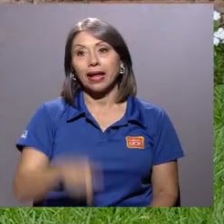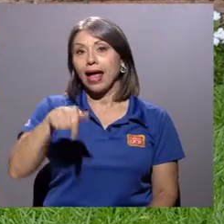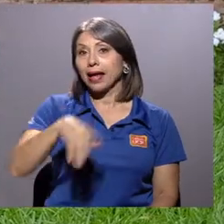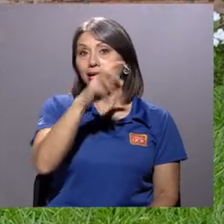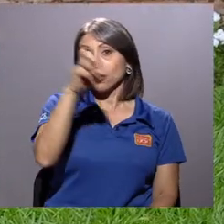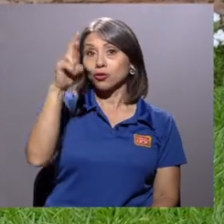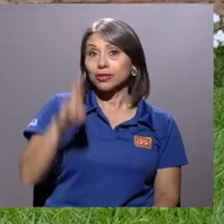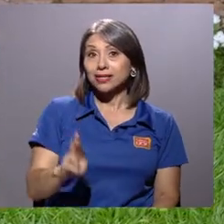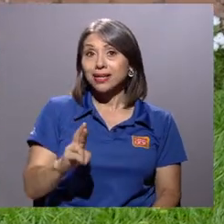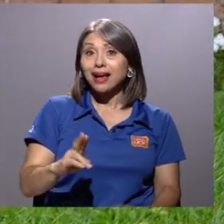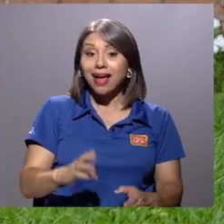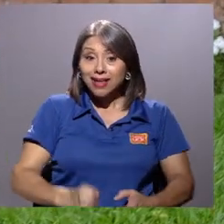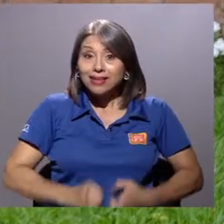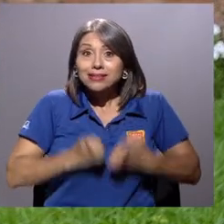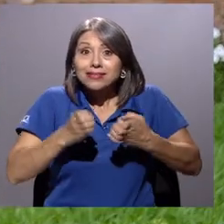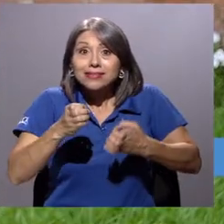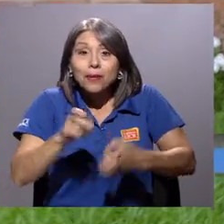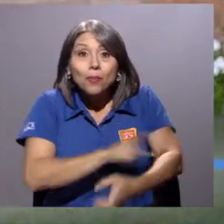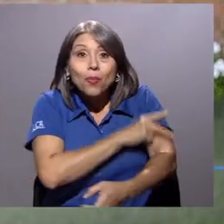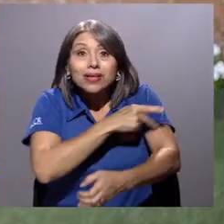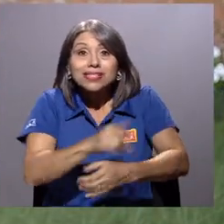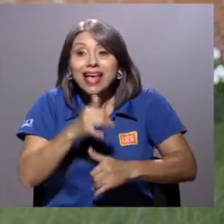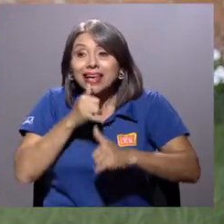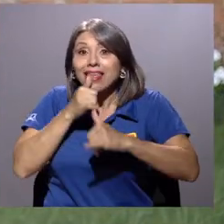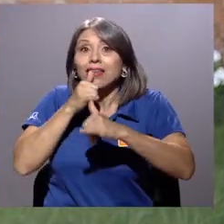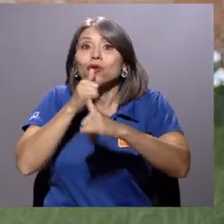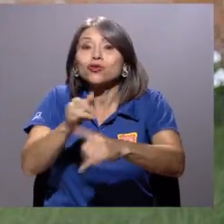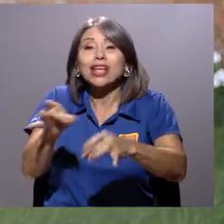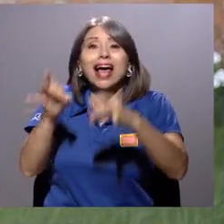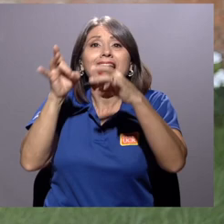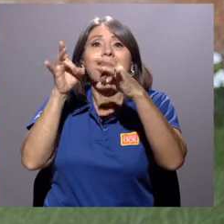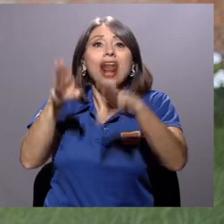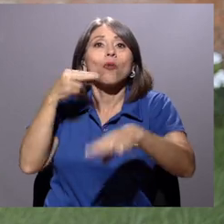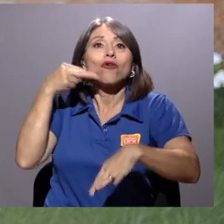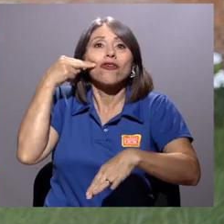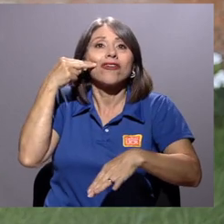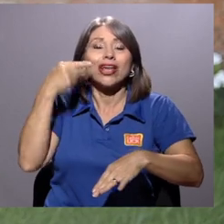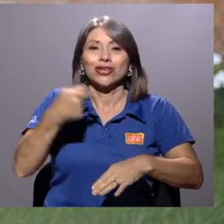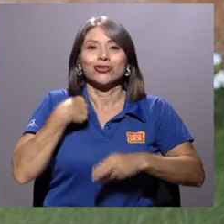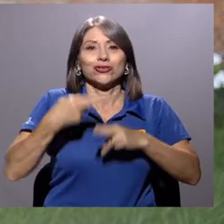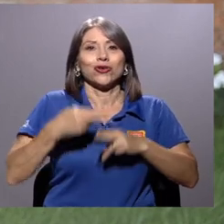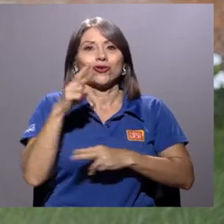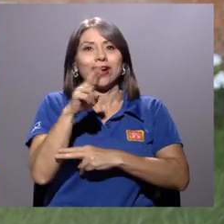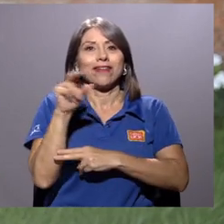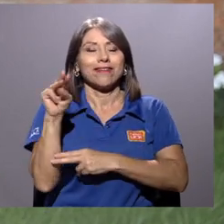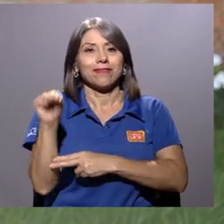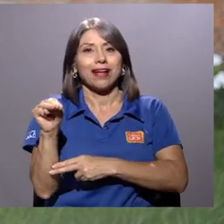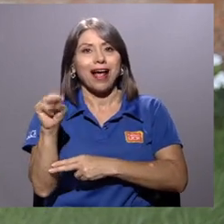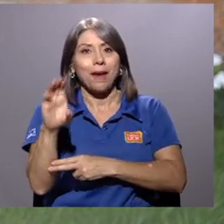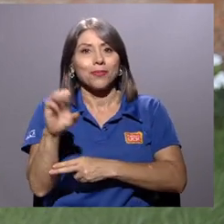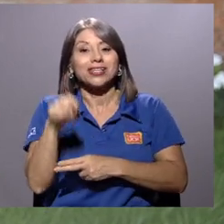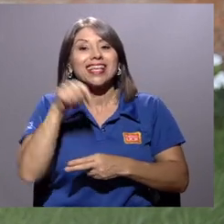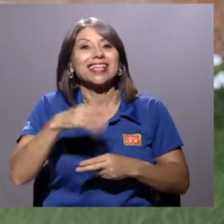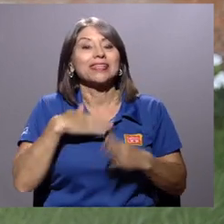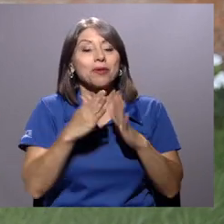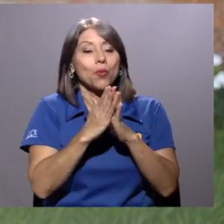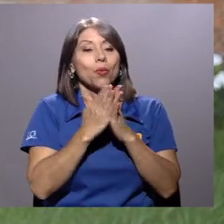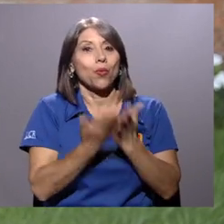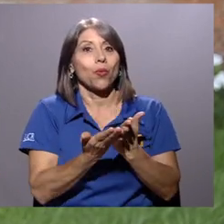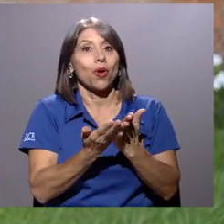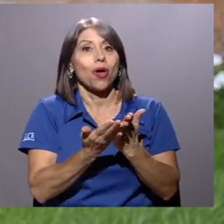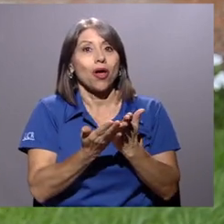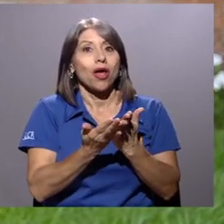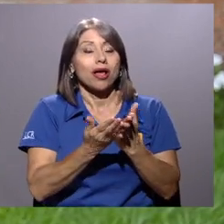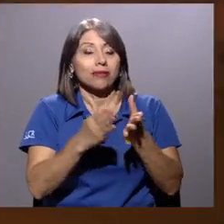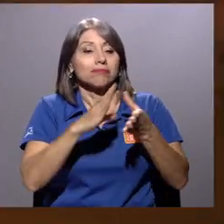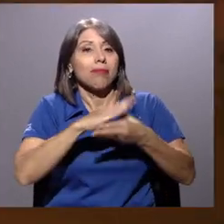Existe en Costa Rica la poesía que denuncia la homofobia. Yo soy Ronald Campos y este es mi poemario Mortaja para mil ruiseñores, crónicas poéticas, el primero en el